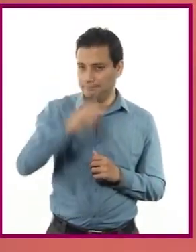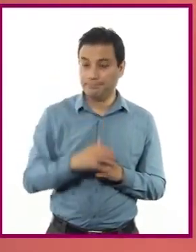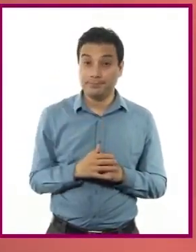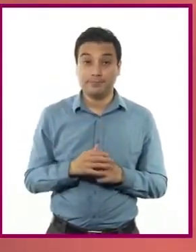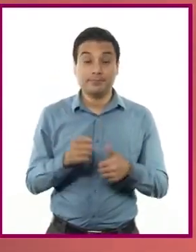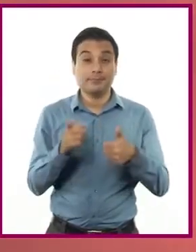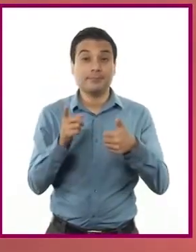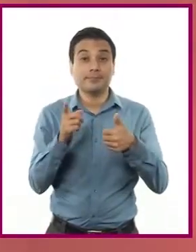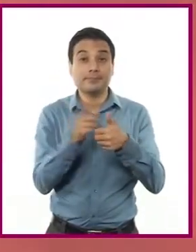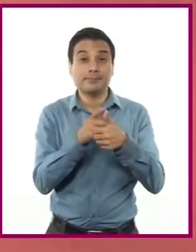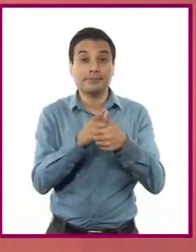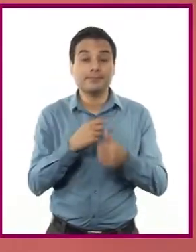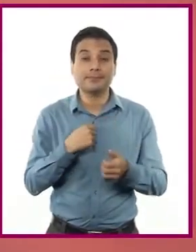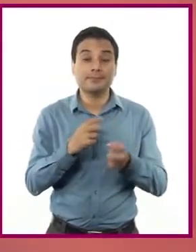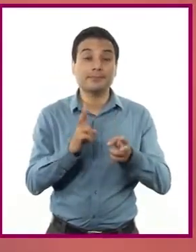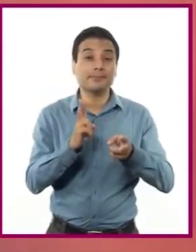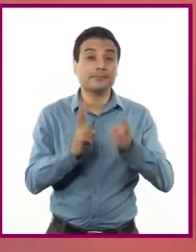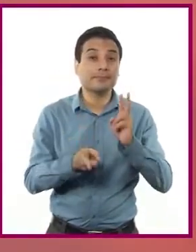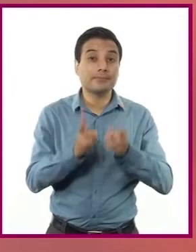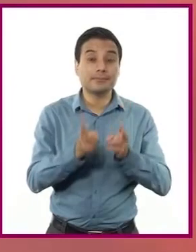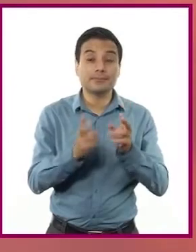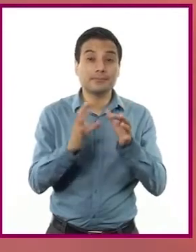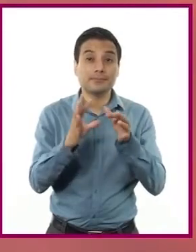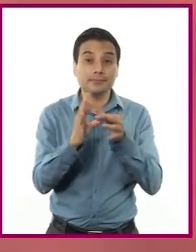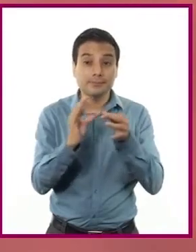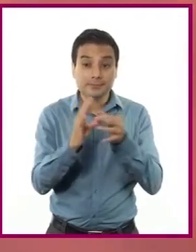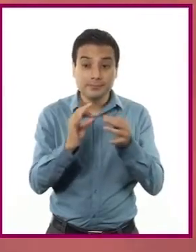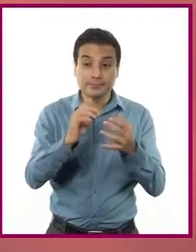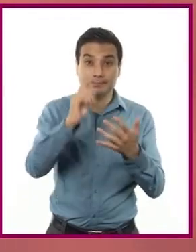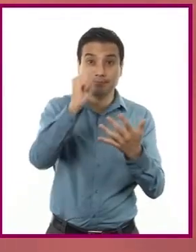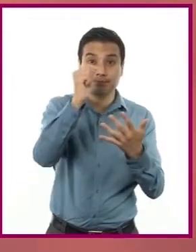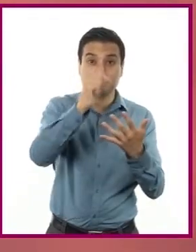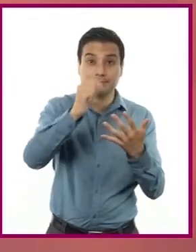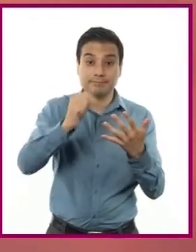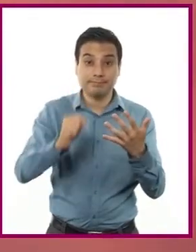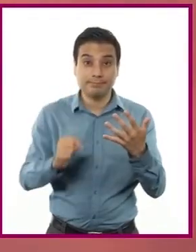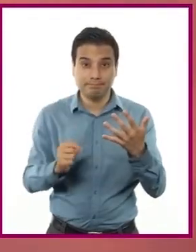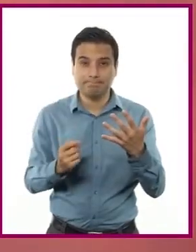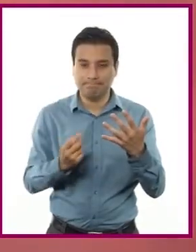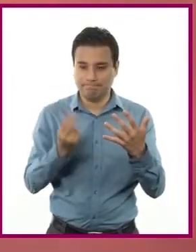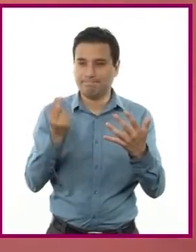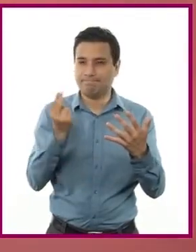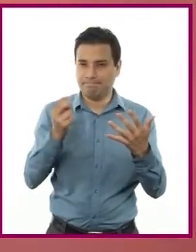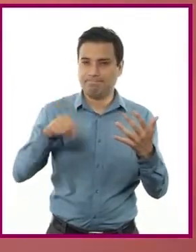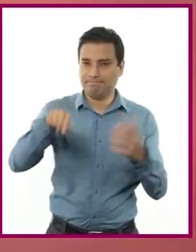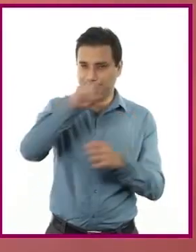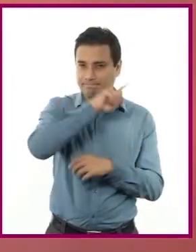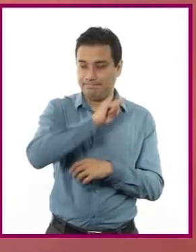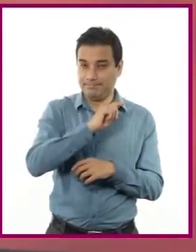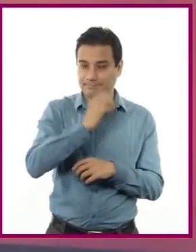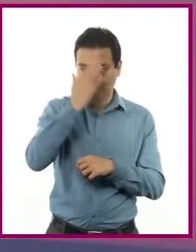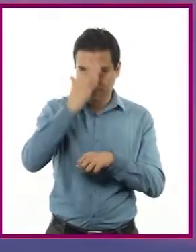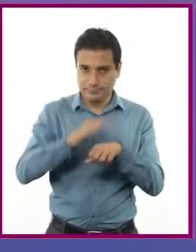primero hablemos de una serie de factores a tomar en cuenta al momento de hacer un glosario.